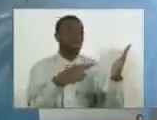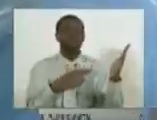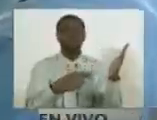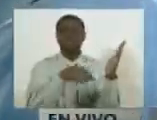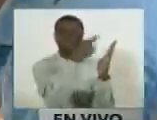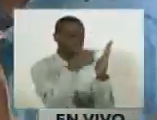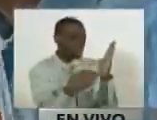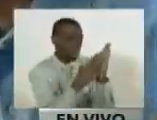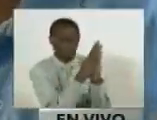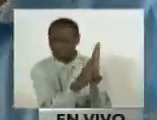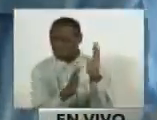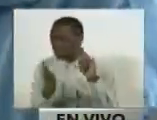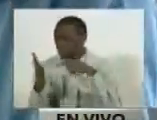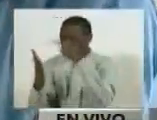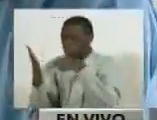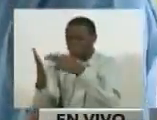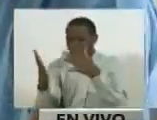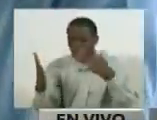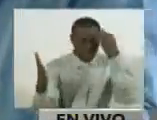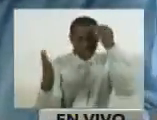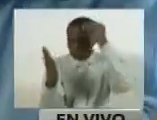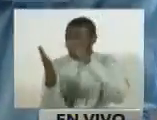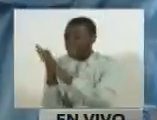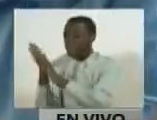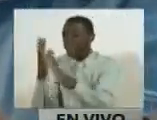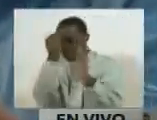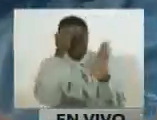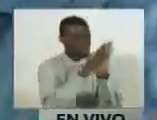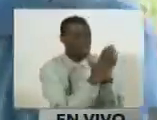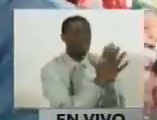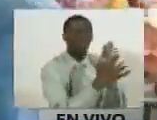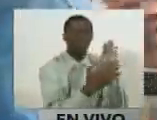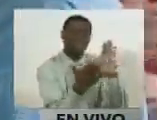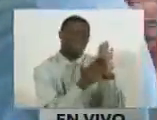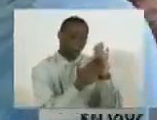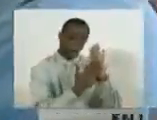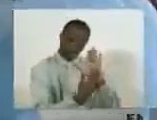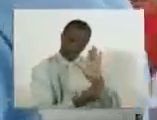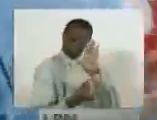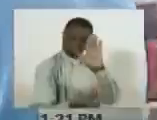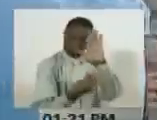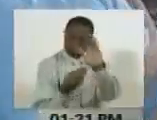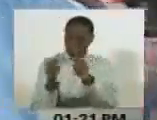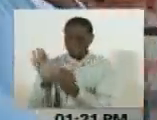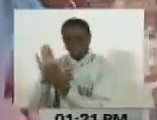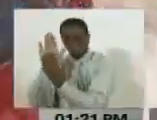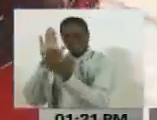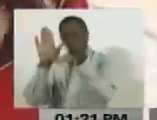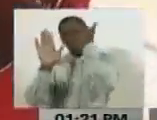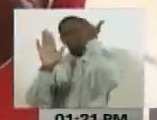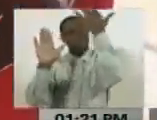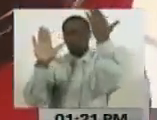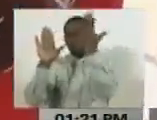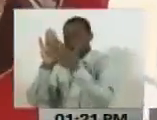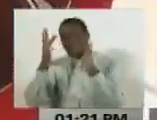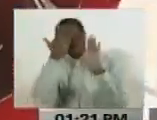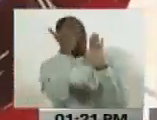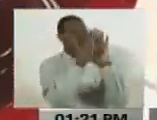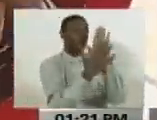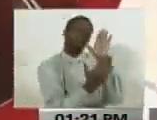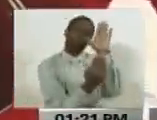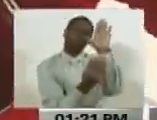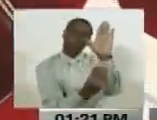Mis pinturas todas son arte de imagen explícitas, cabalgando en utopías y sueños conscientes, al galope